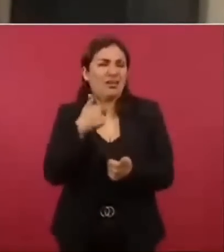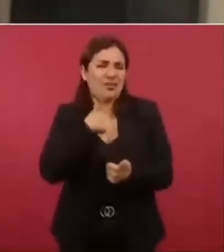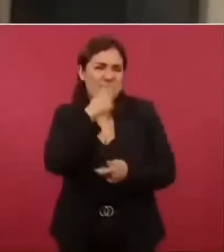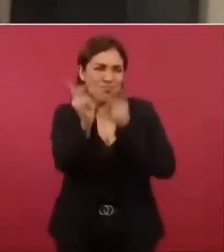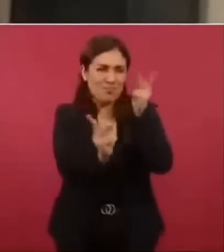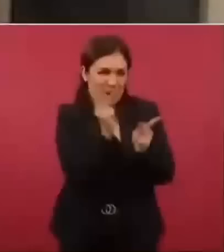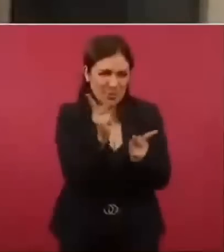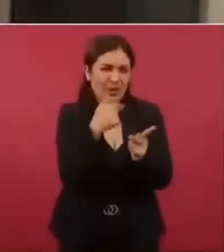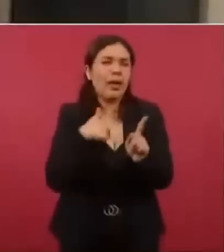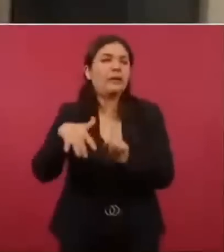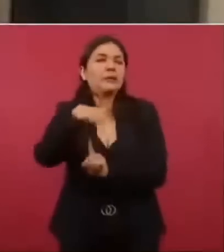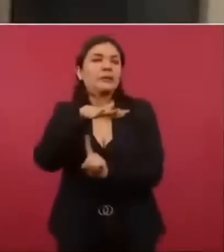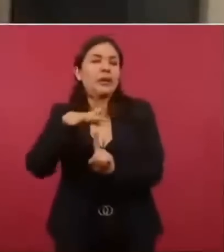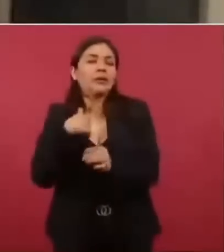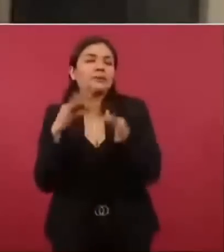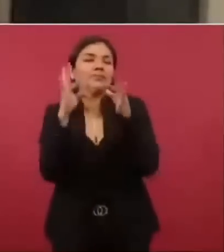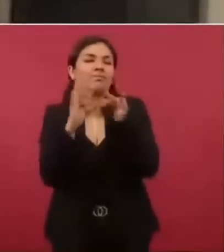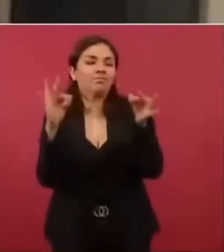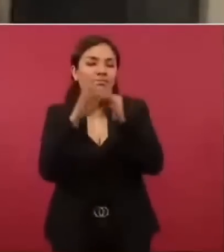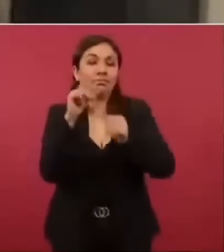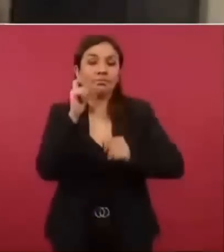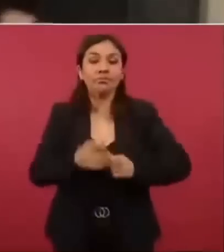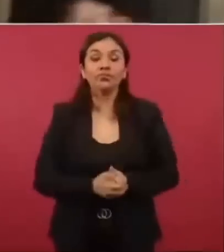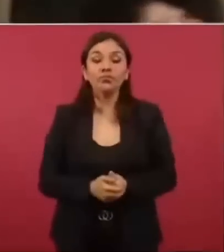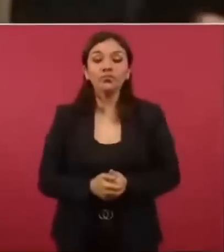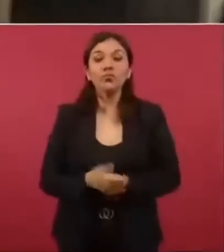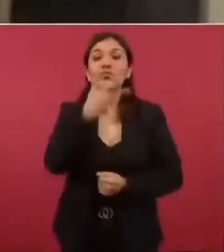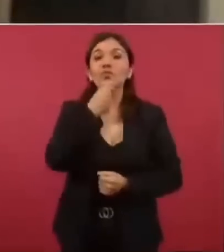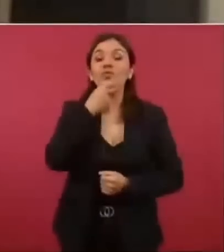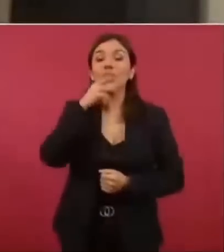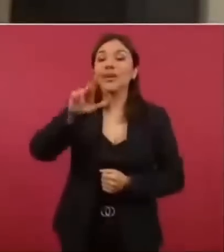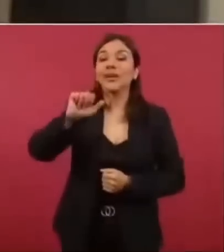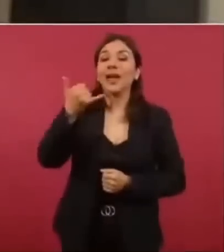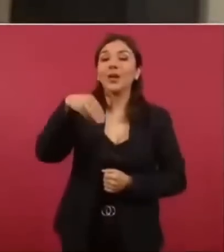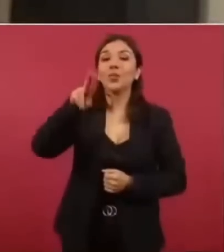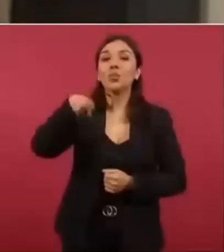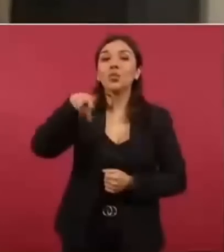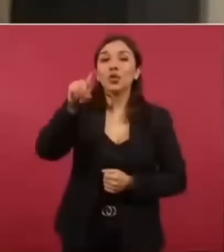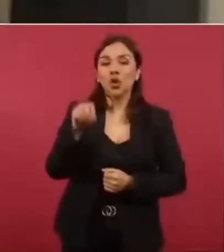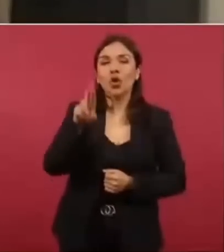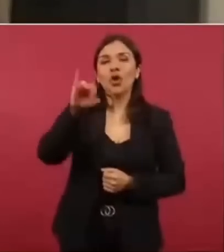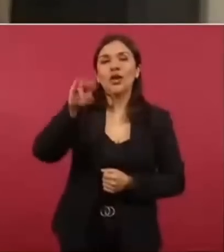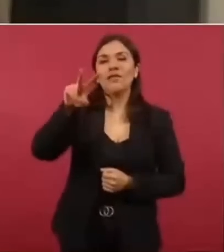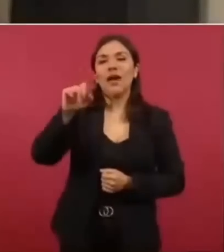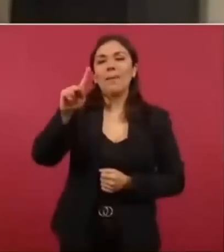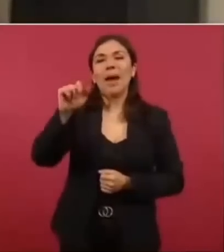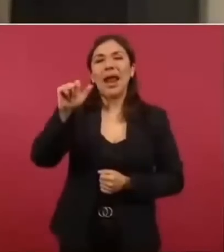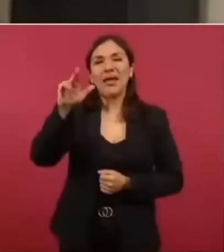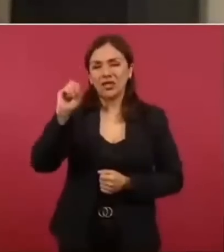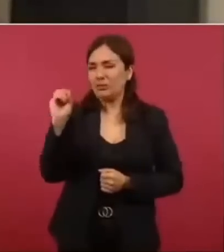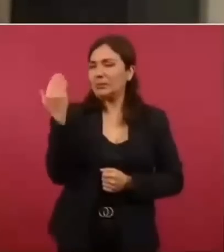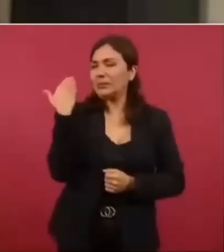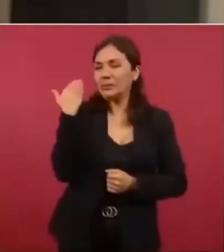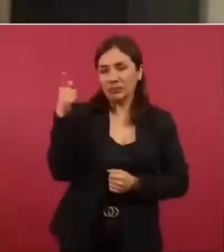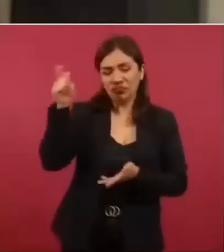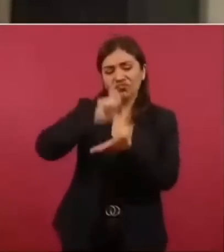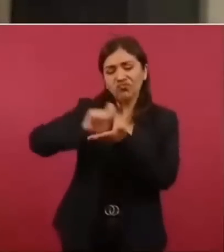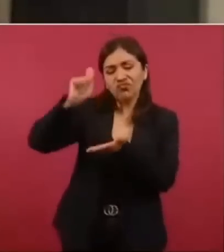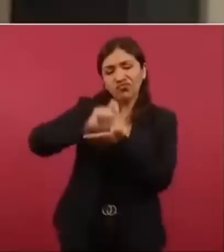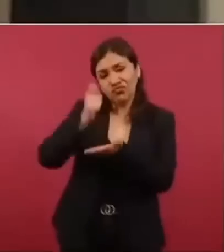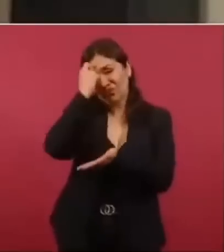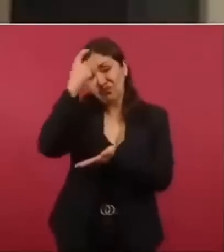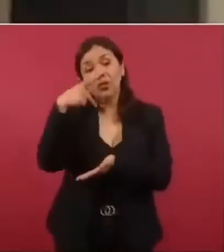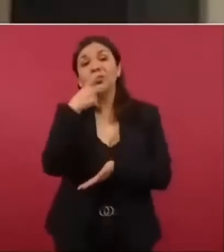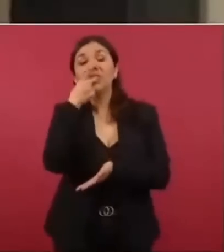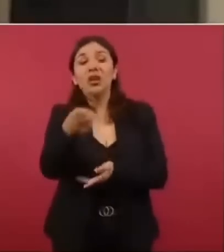planteamiento, presidente, hacer mención que Raimundo Rivapalacio hace unos días escribió que usted